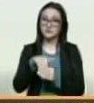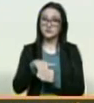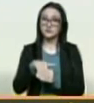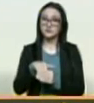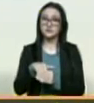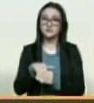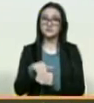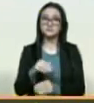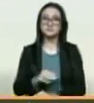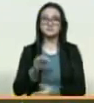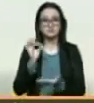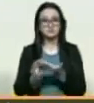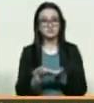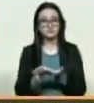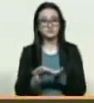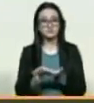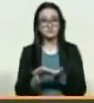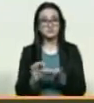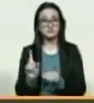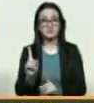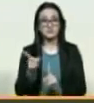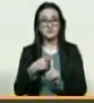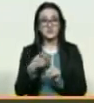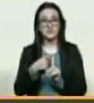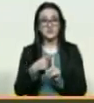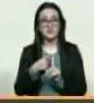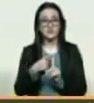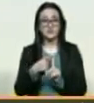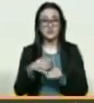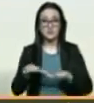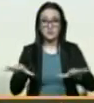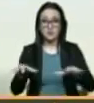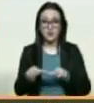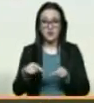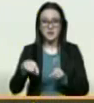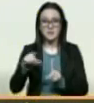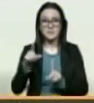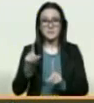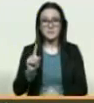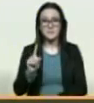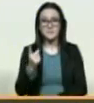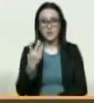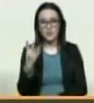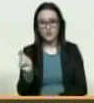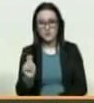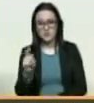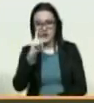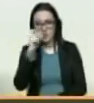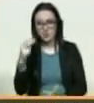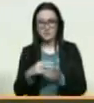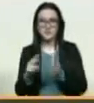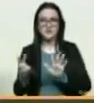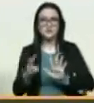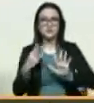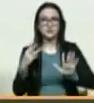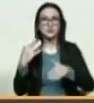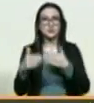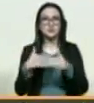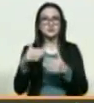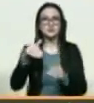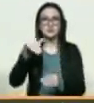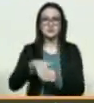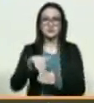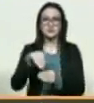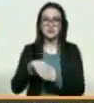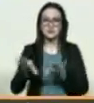decreta, primero, convocar para el primer cuatrimestre del año 2018 el proceso electoral